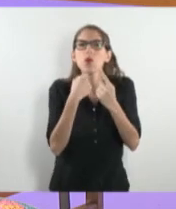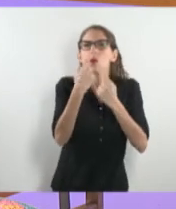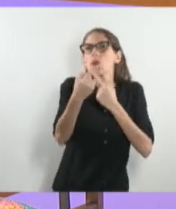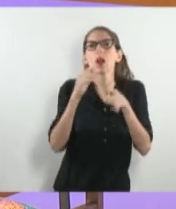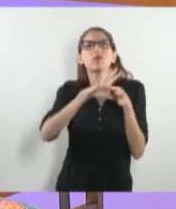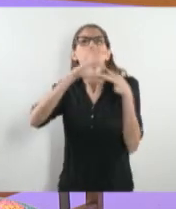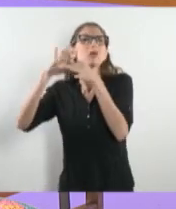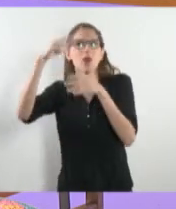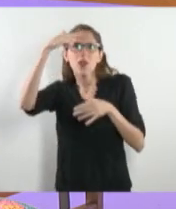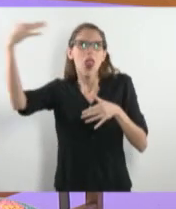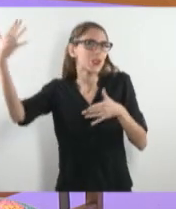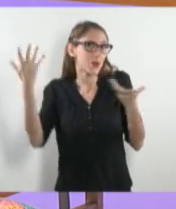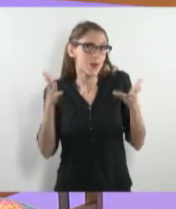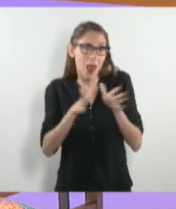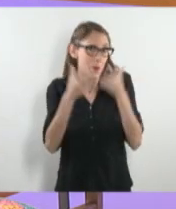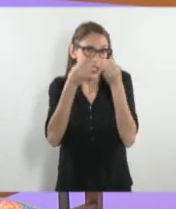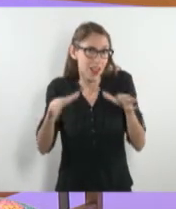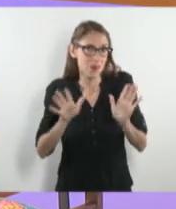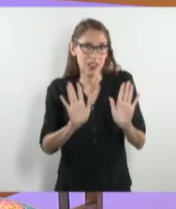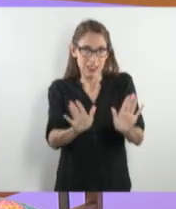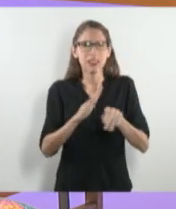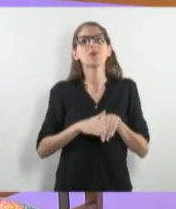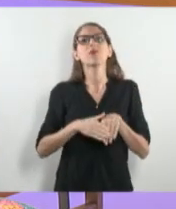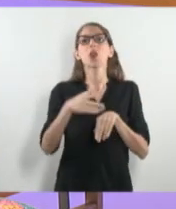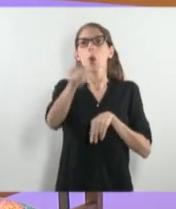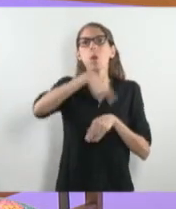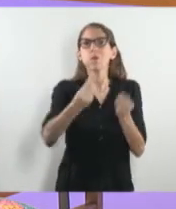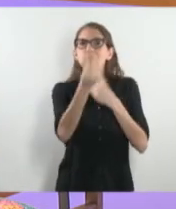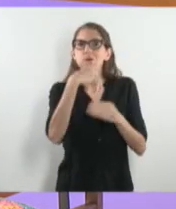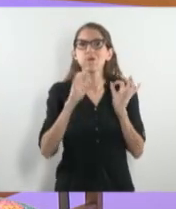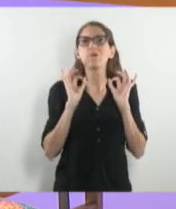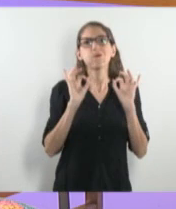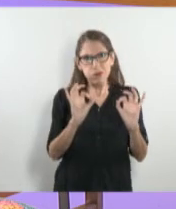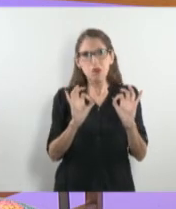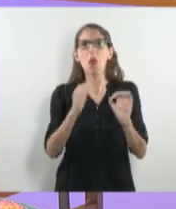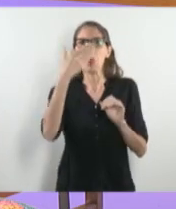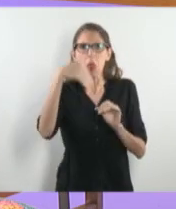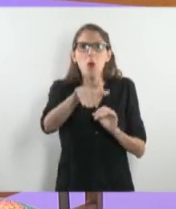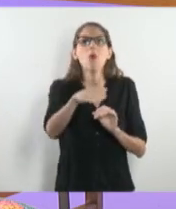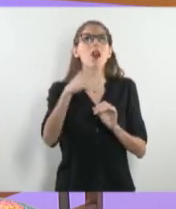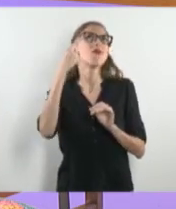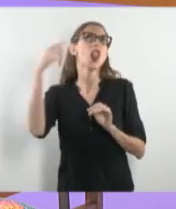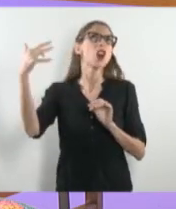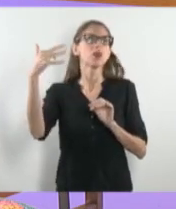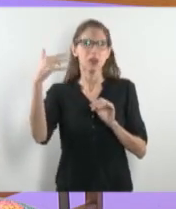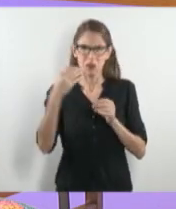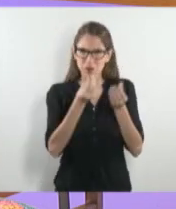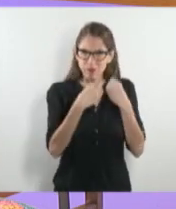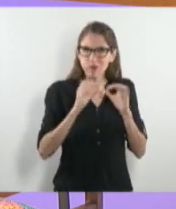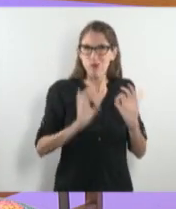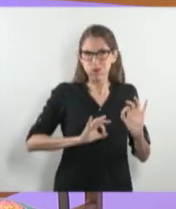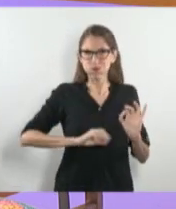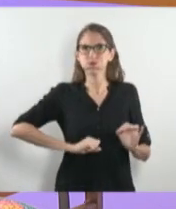este programa, preguntas filosóficas después del almuerzo. ¿Puede uno hacer filosofía después de comer? Gran